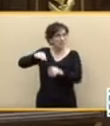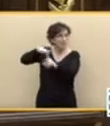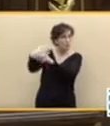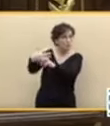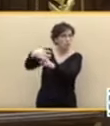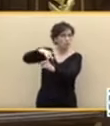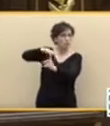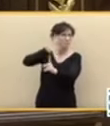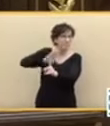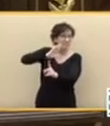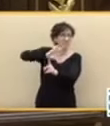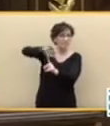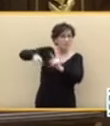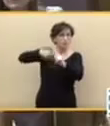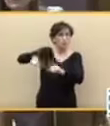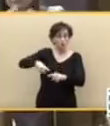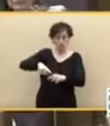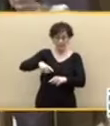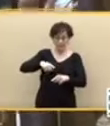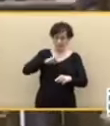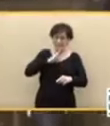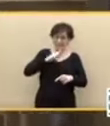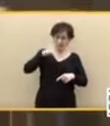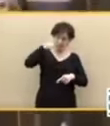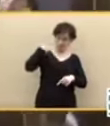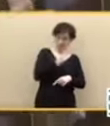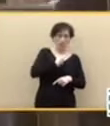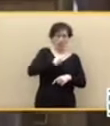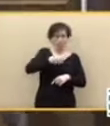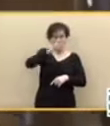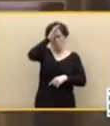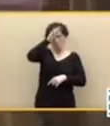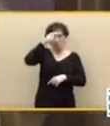exactamente lo que dice la sentencia.